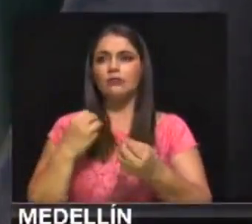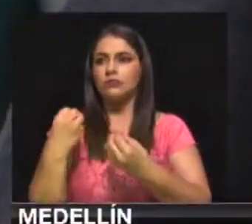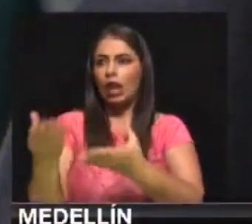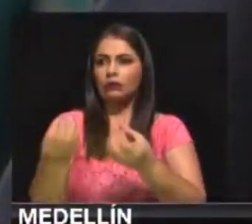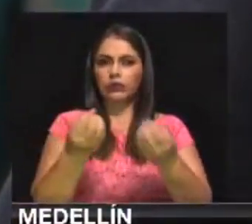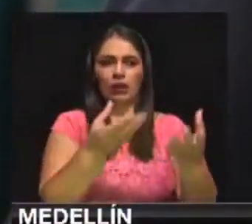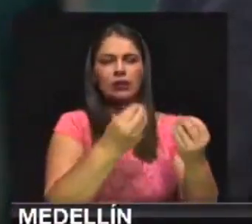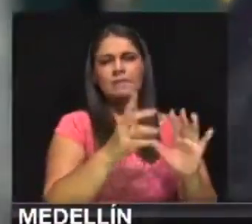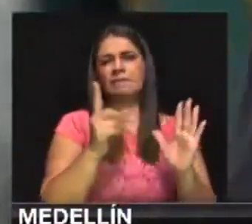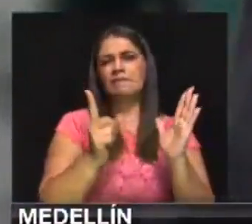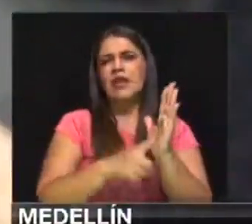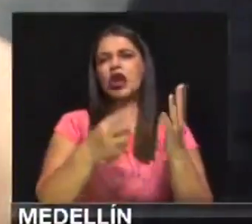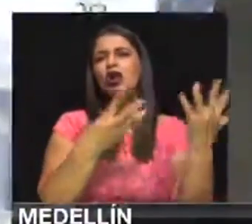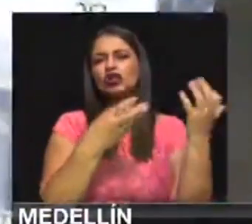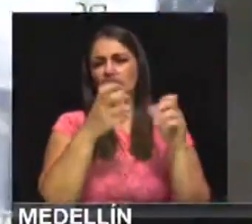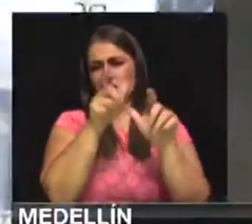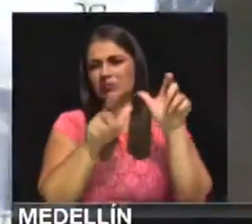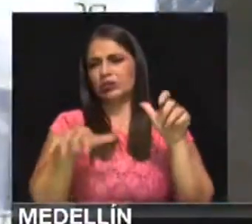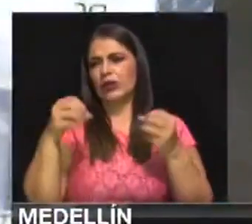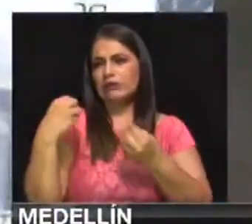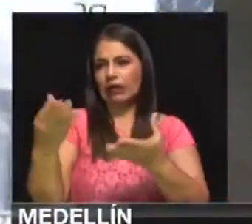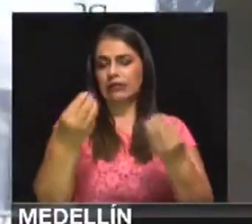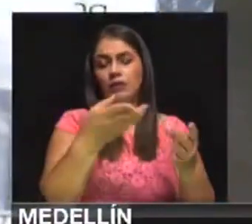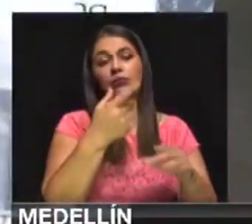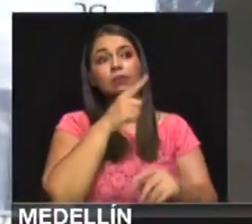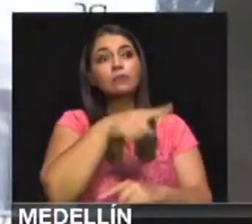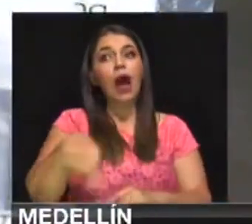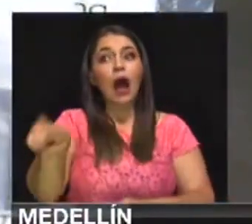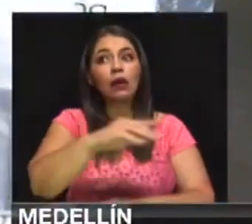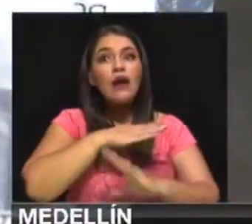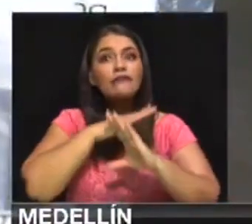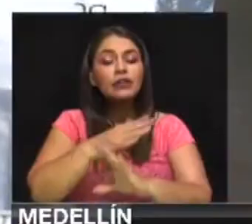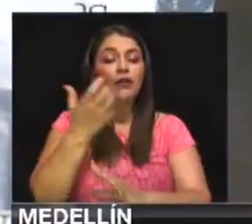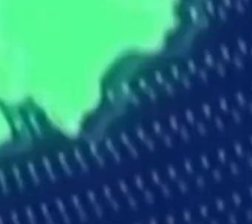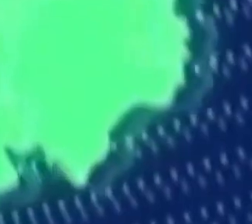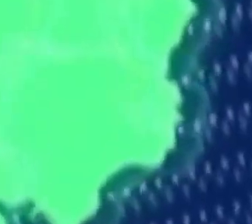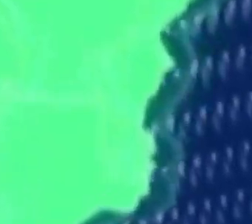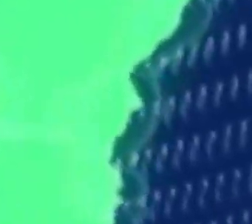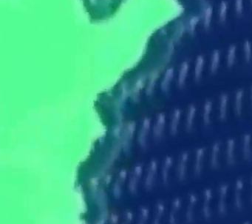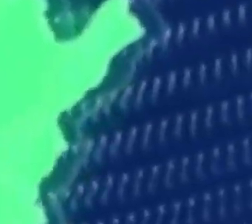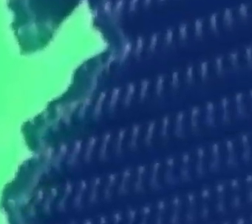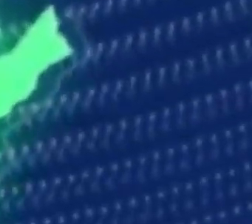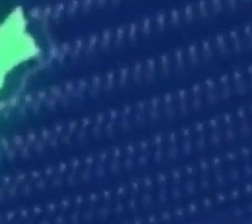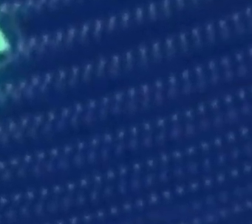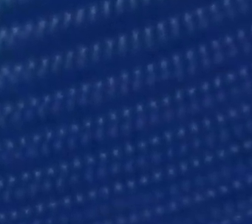personas privadas de la libertad con el fin de prevenir el COVID-19 en estos centros de reclusión.